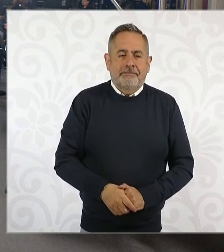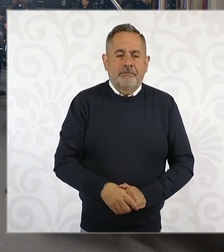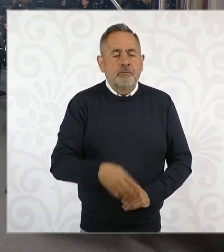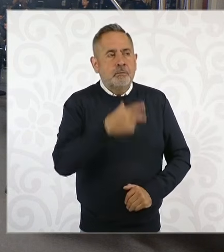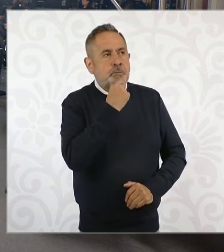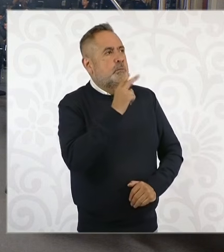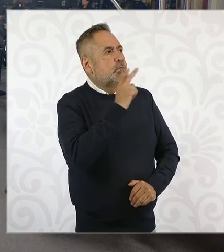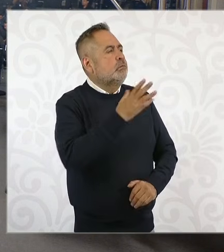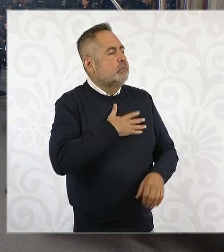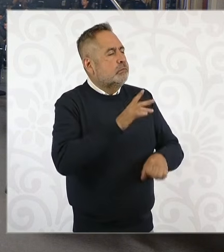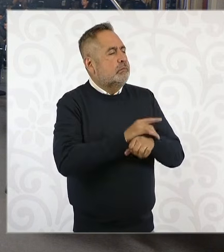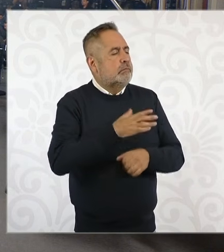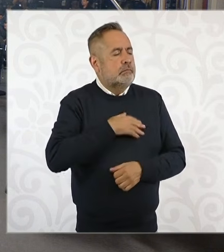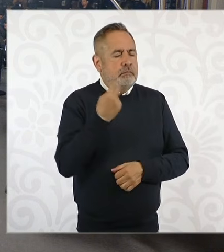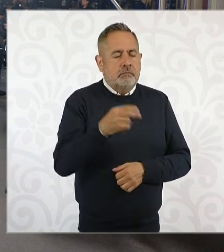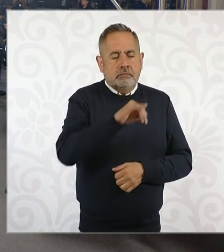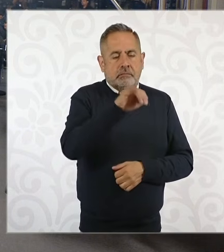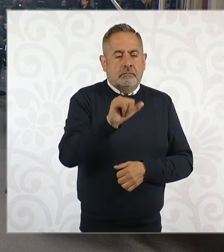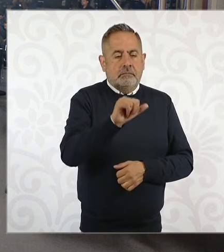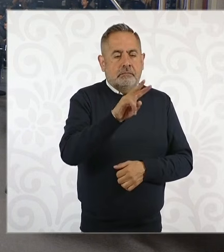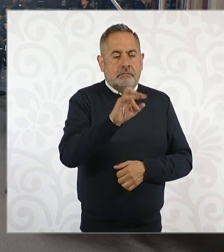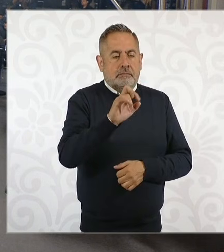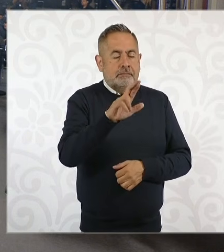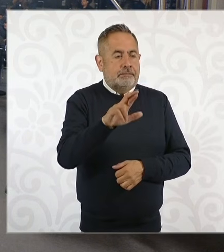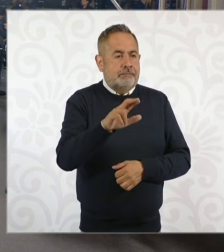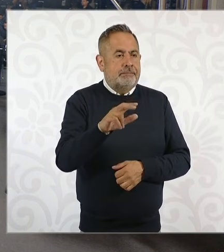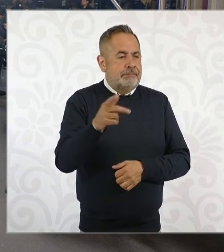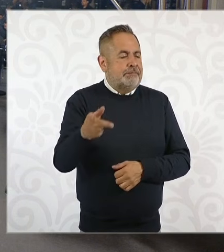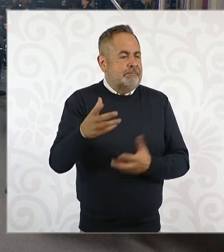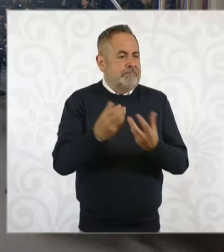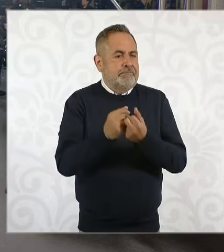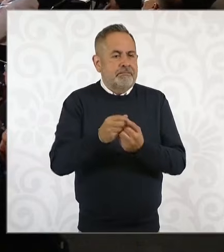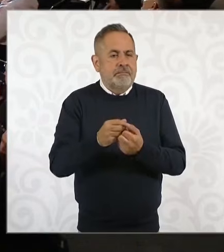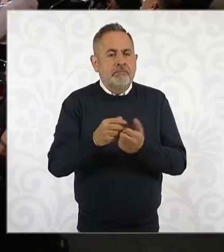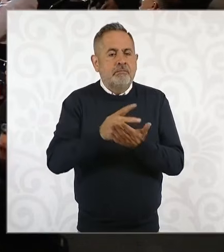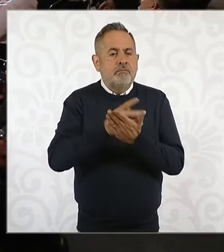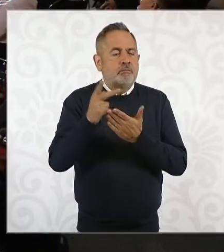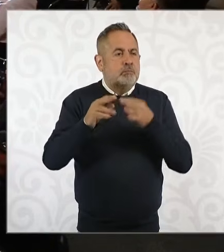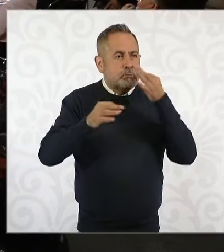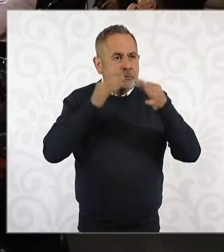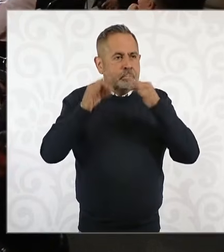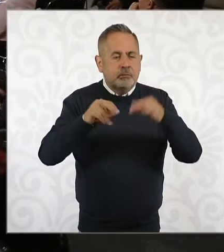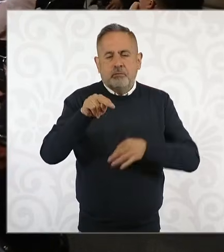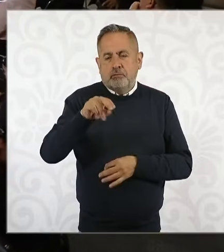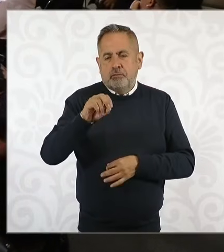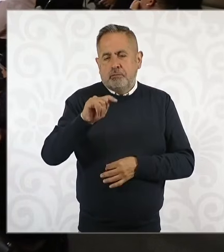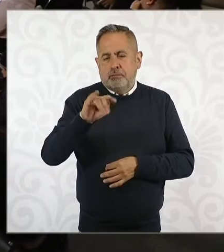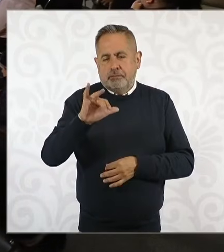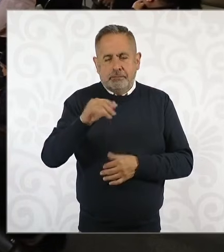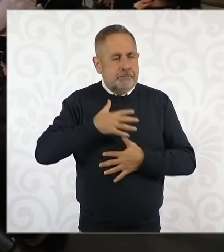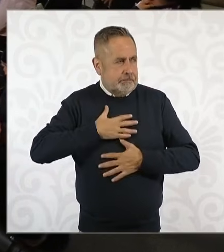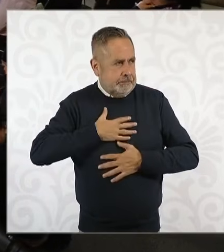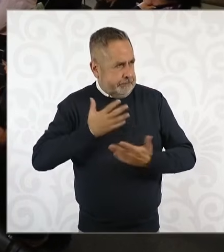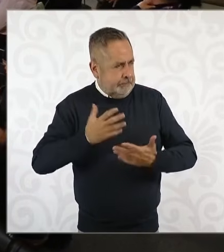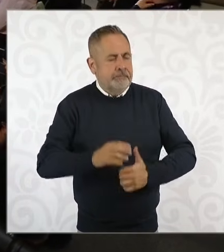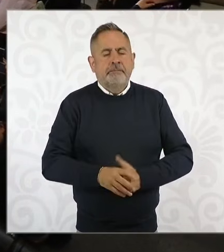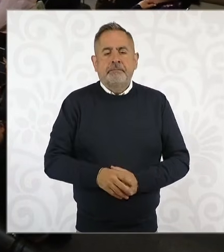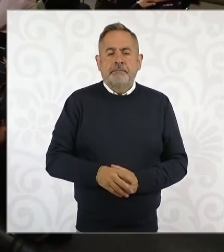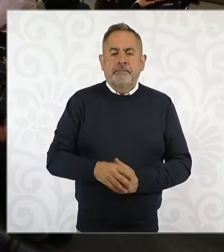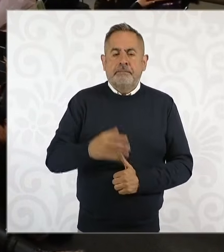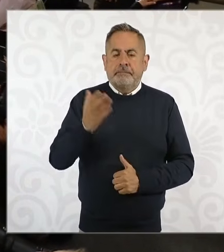Presidenta, buenos días. Javier Pérez de HCTV Noticias. Pues fin de